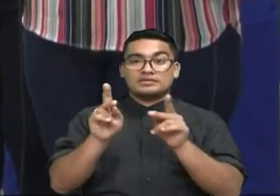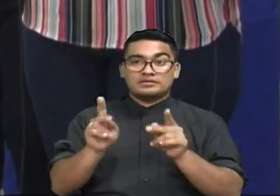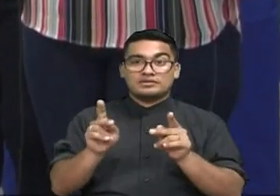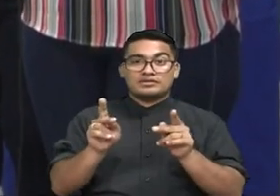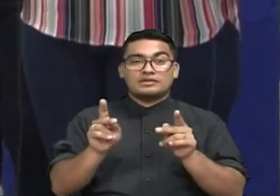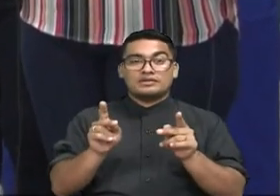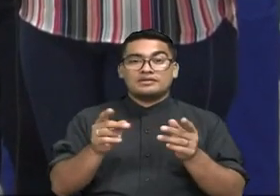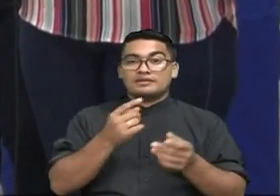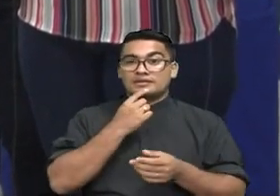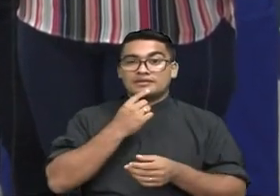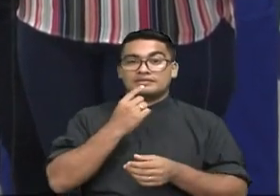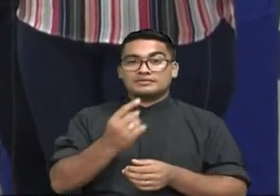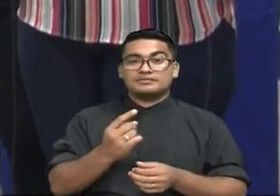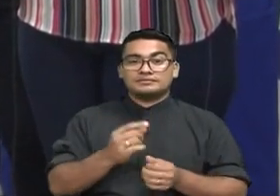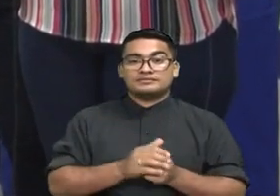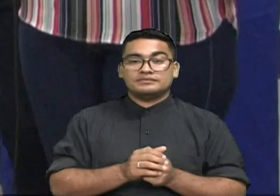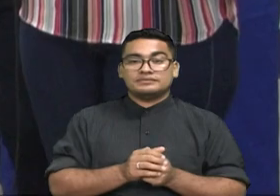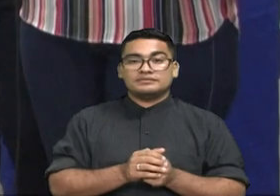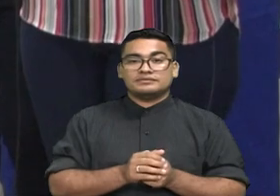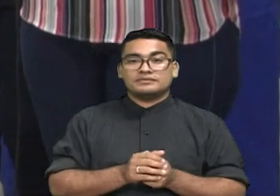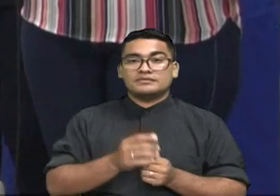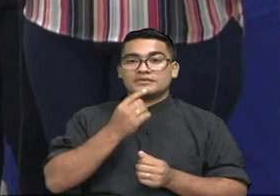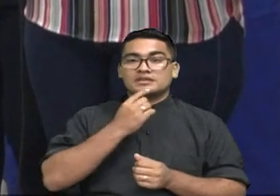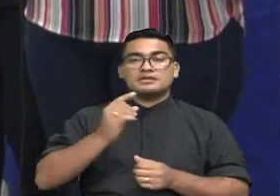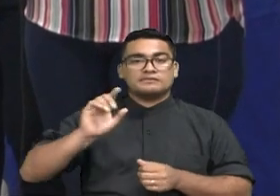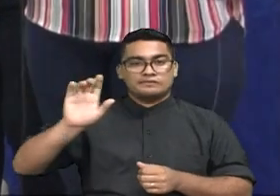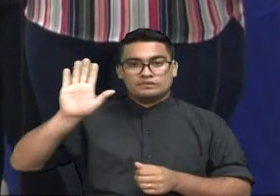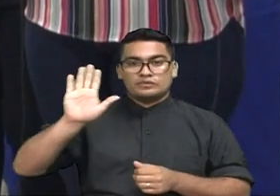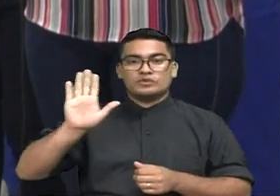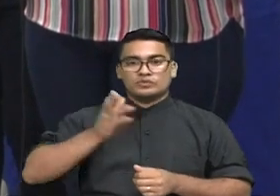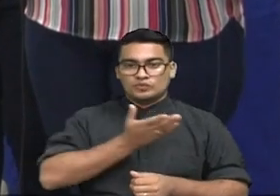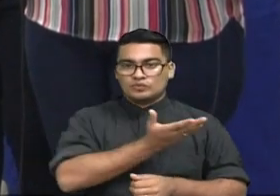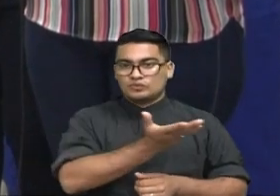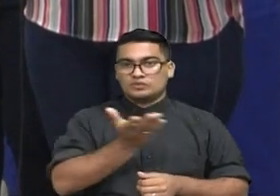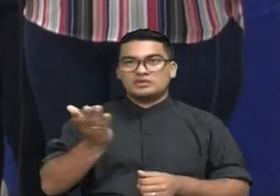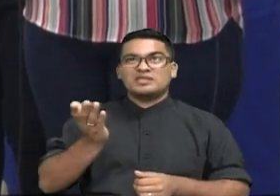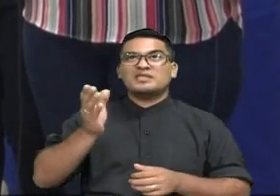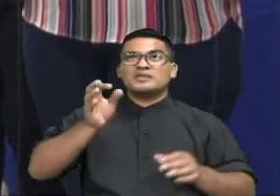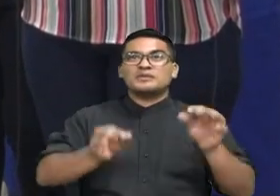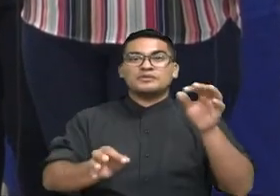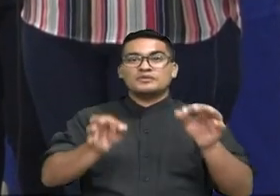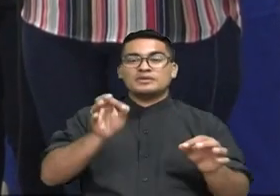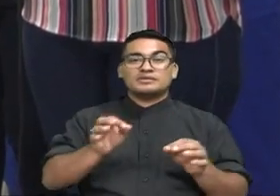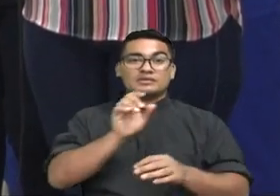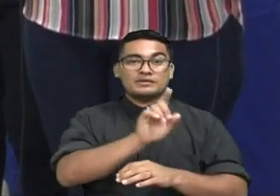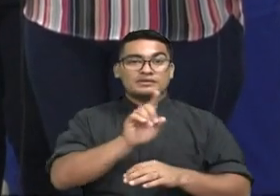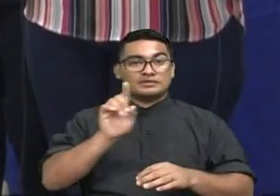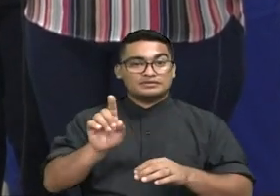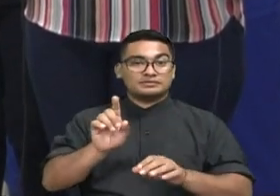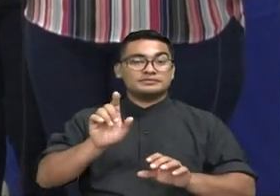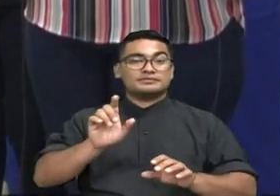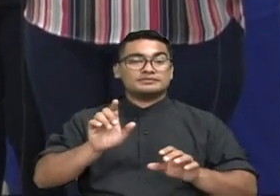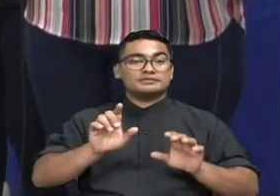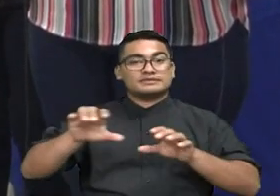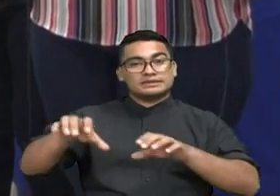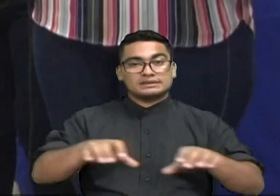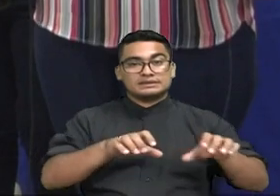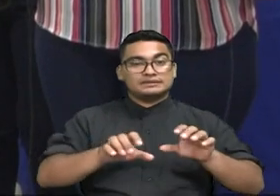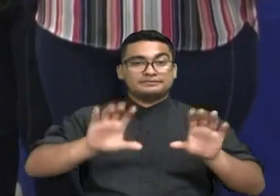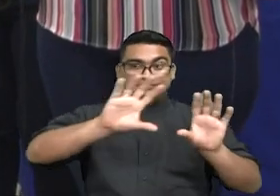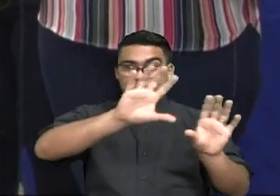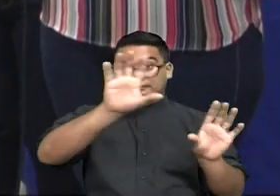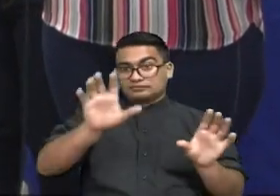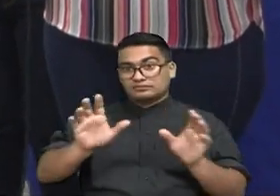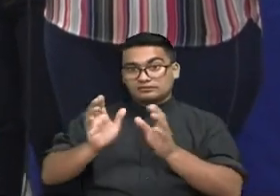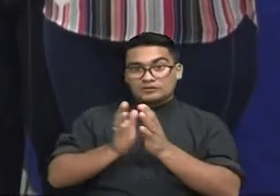demandarán. Quedan constituidos como jueces del 11º concurso de altares de la